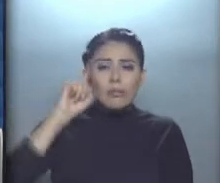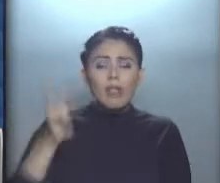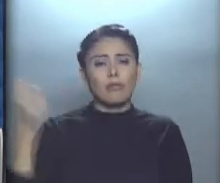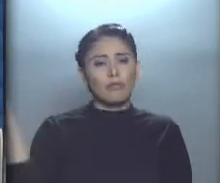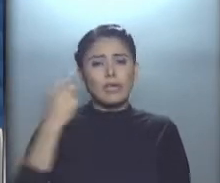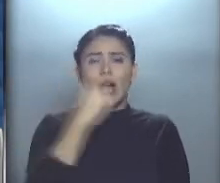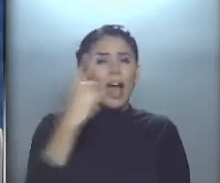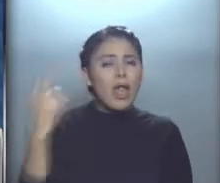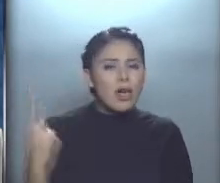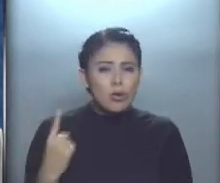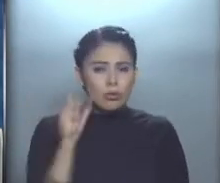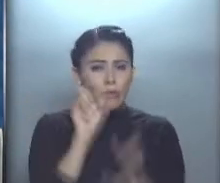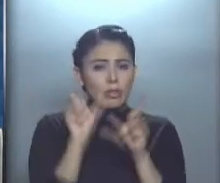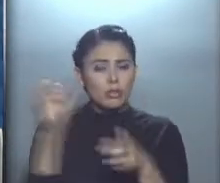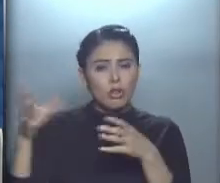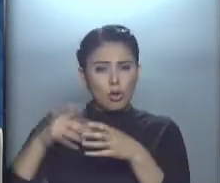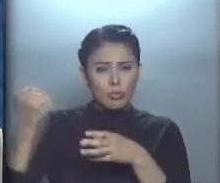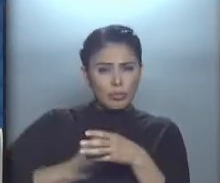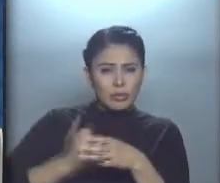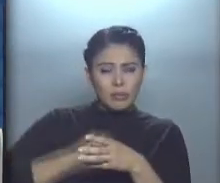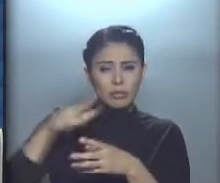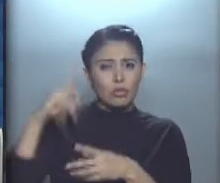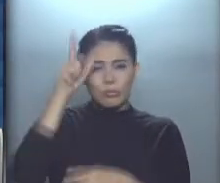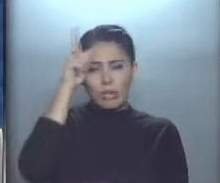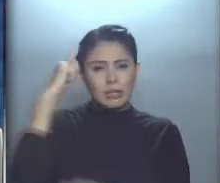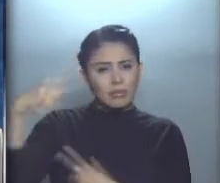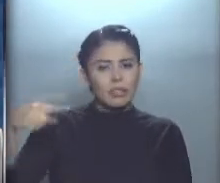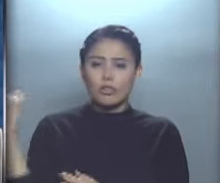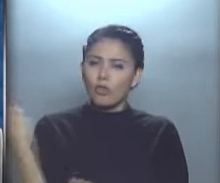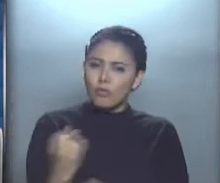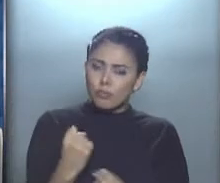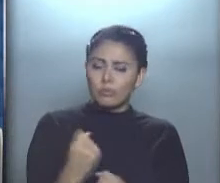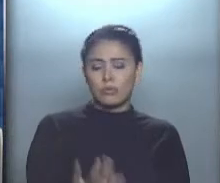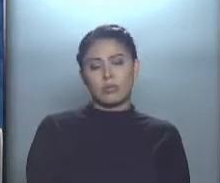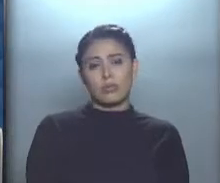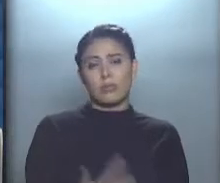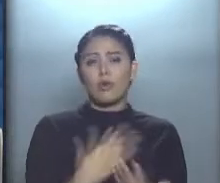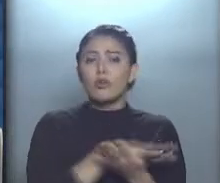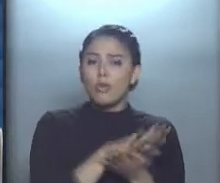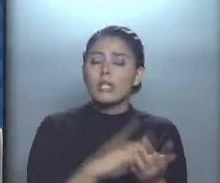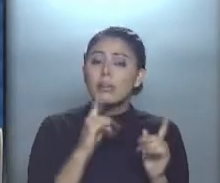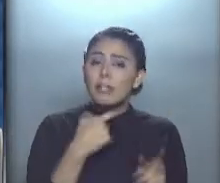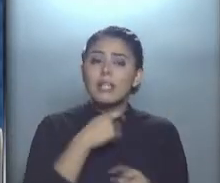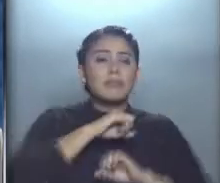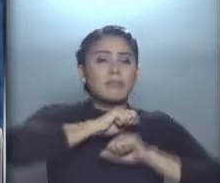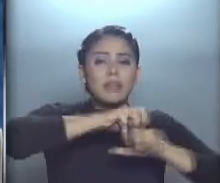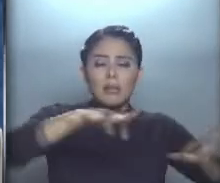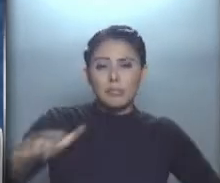posible cada uno de los miembros de las fuerzas de seguridad para atender las demandas. Y obviamente también quiero transmitirles con